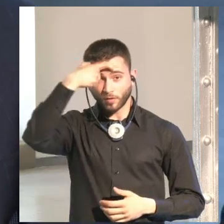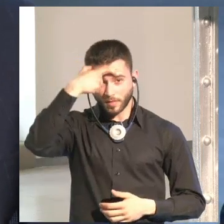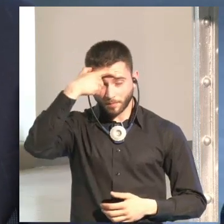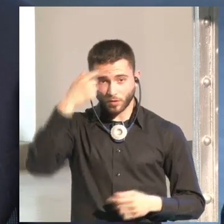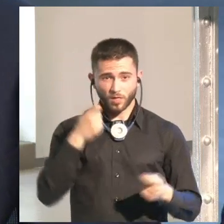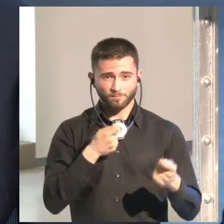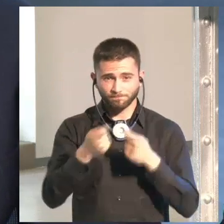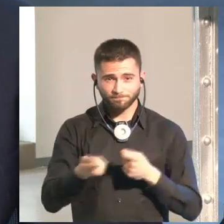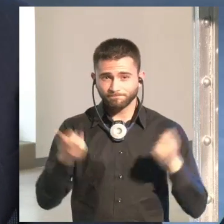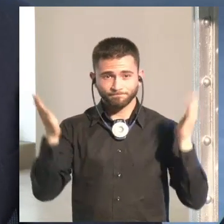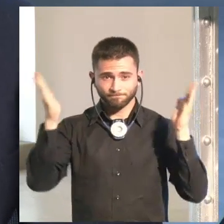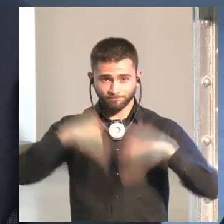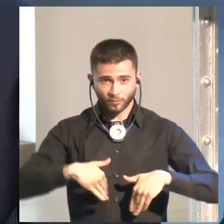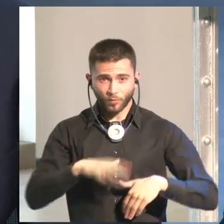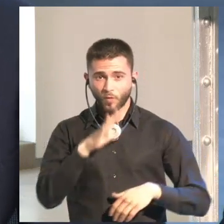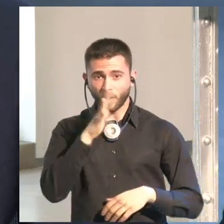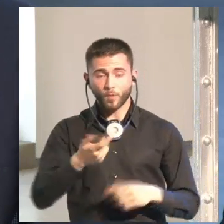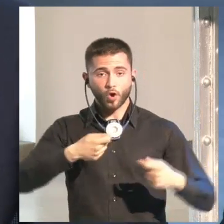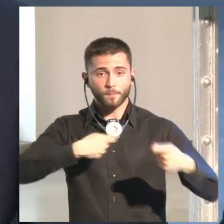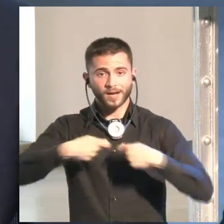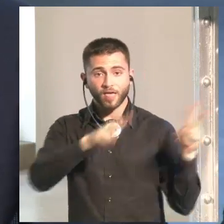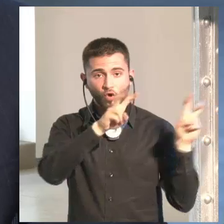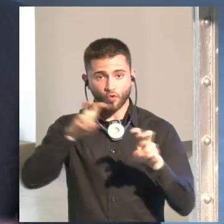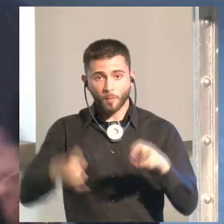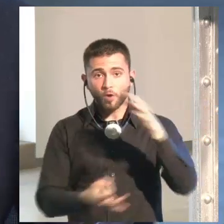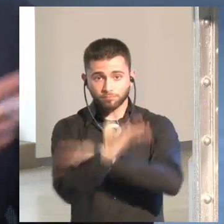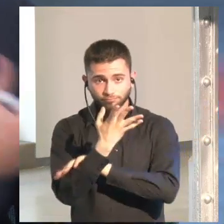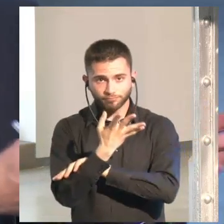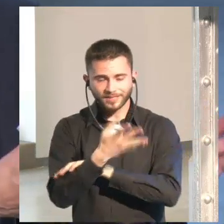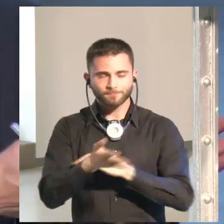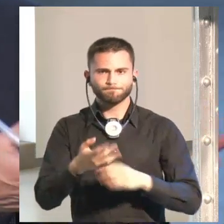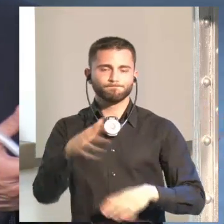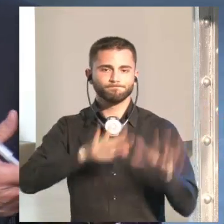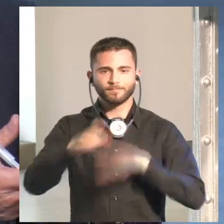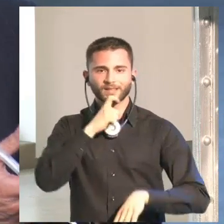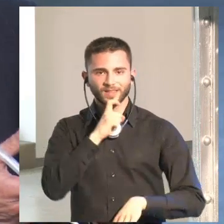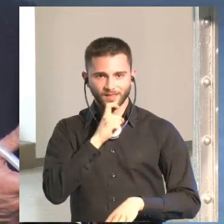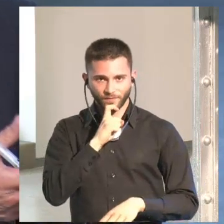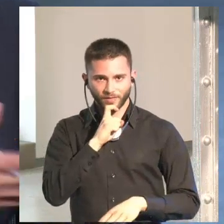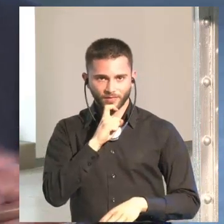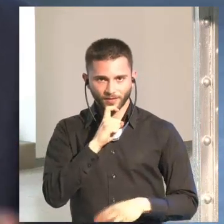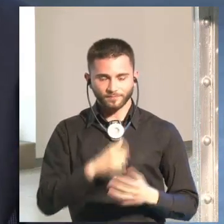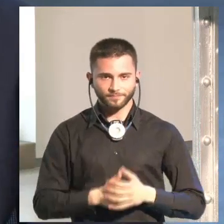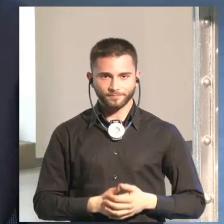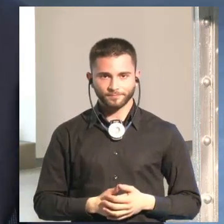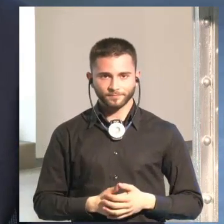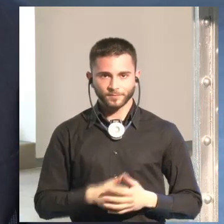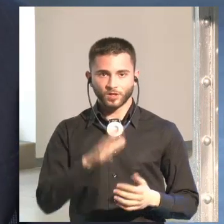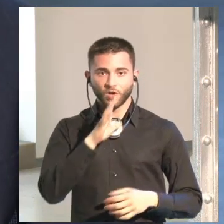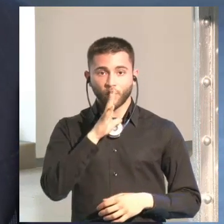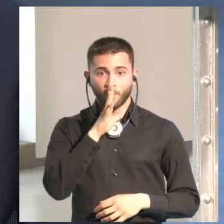desregulación debido a la entrada del nuevo mercado, yo creo que es mucho más complejo de lo que habíamos pensado. Es decir, hay muchos